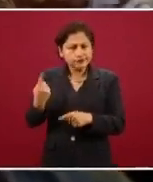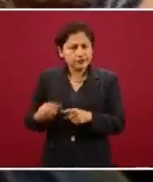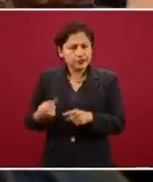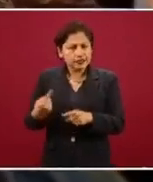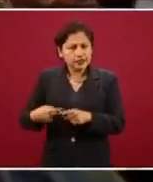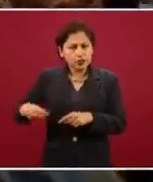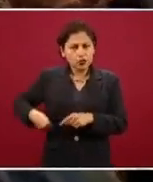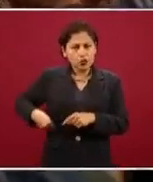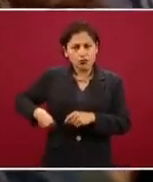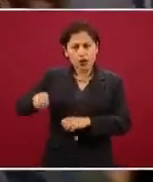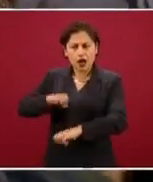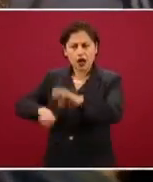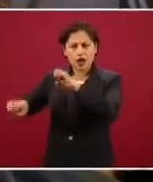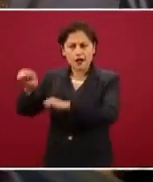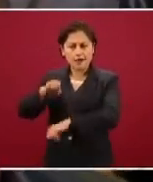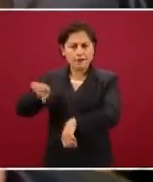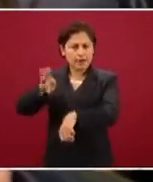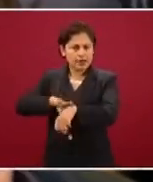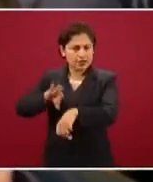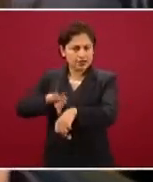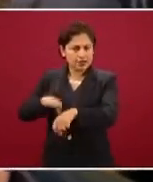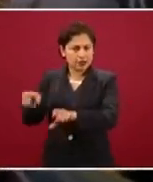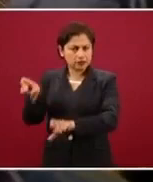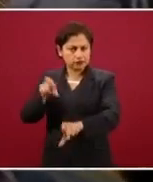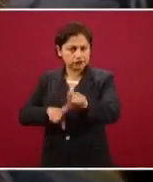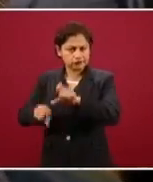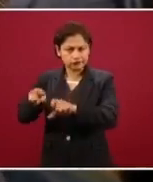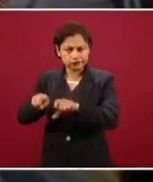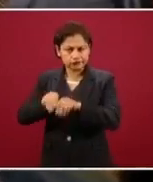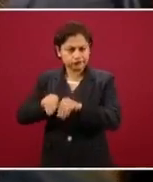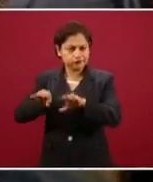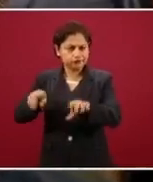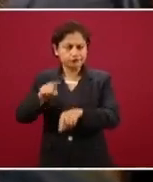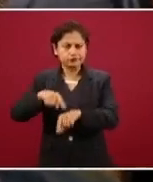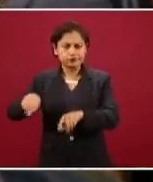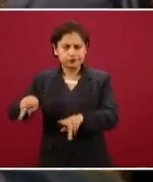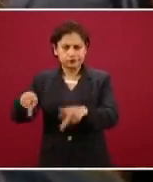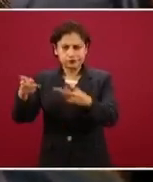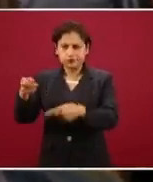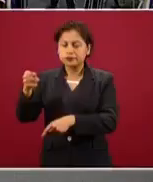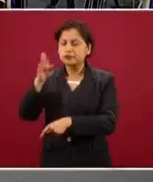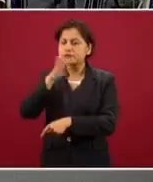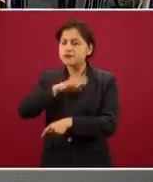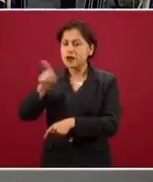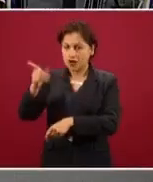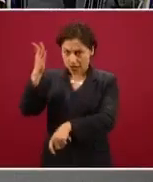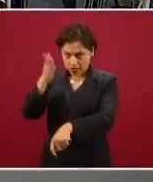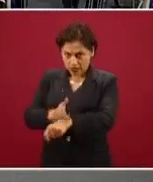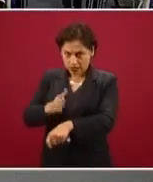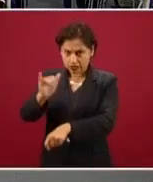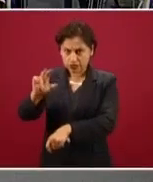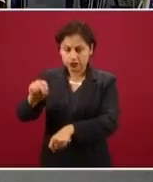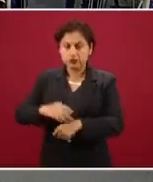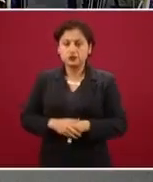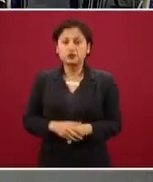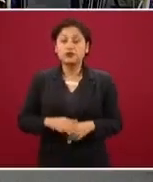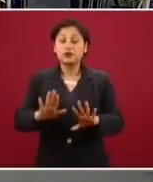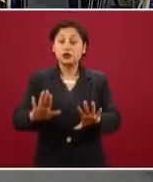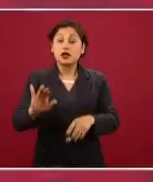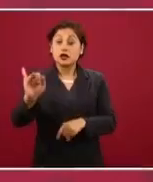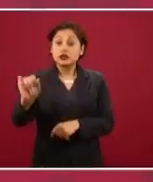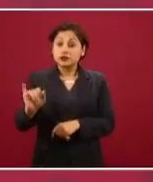esa empresa? ¿Esa empresa, sí, que surtió el fármaco va a estar vetada por el gobierno federal? Sí, pero no solo eso, se está haciendo una